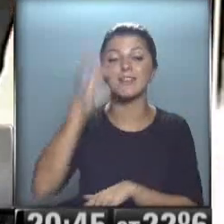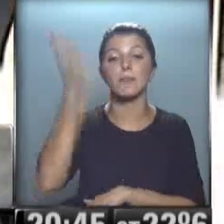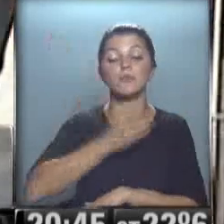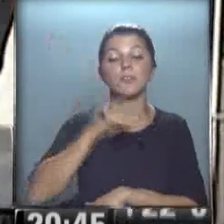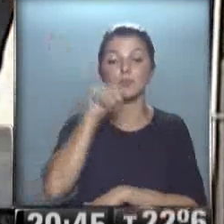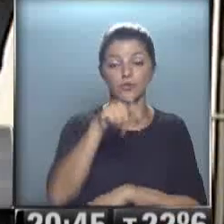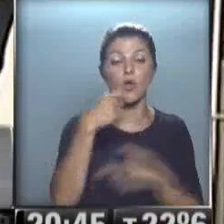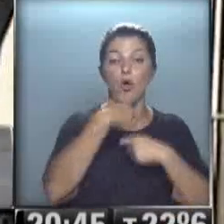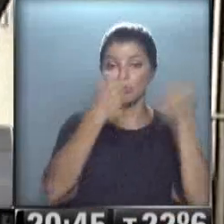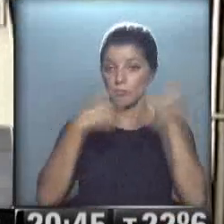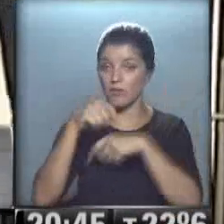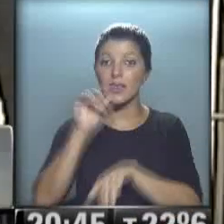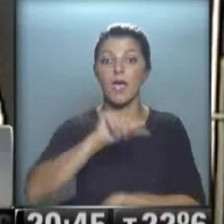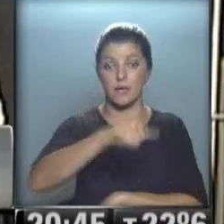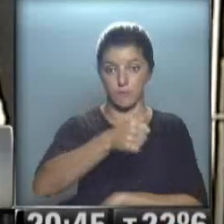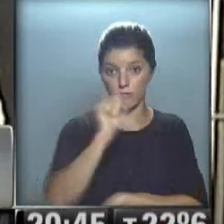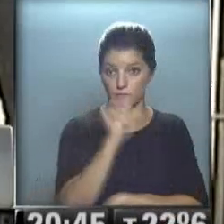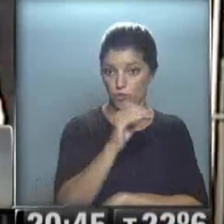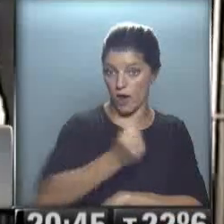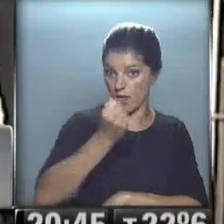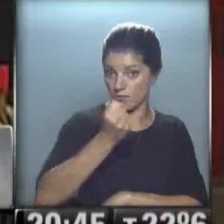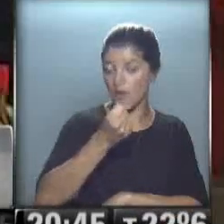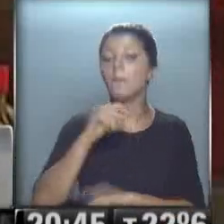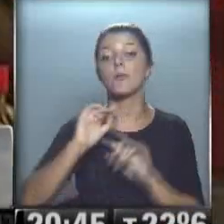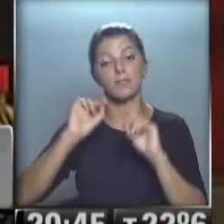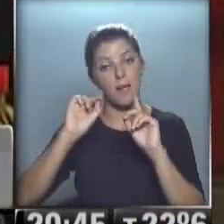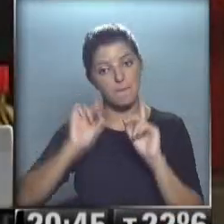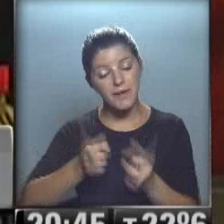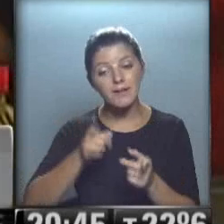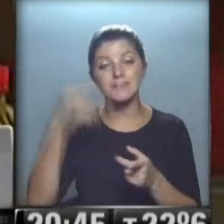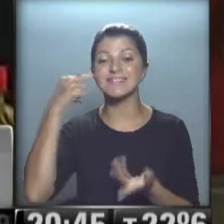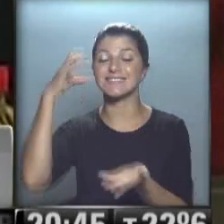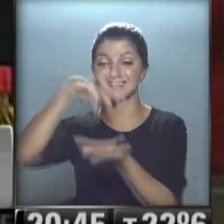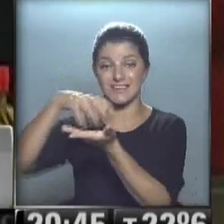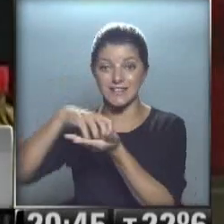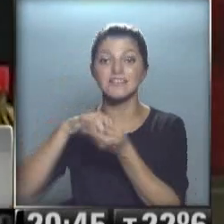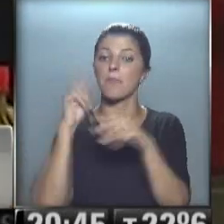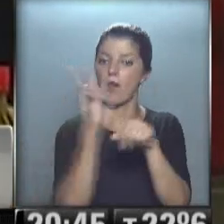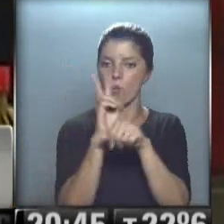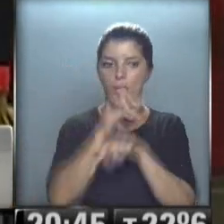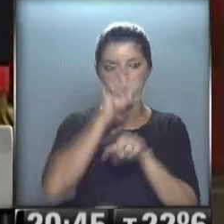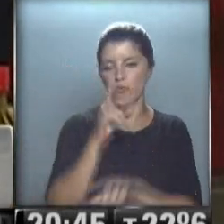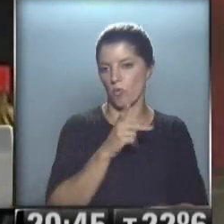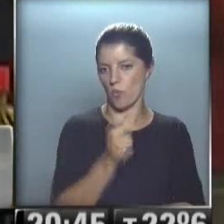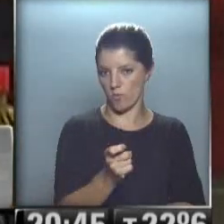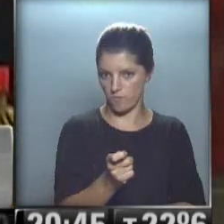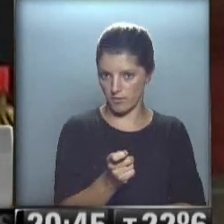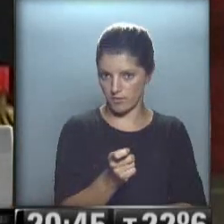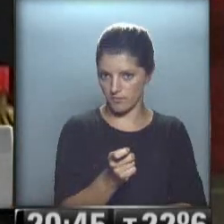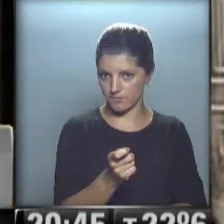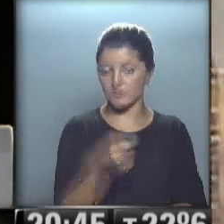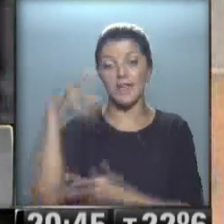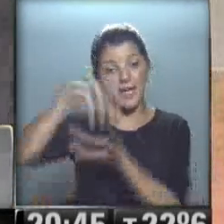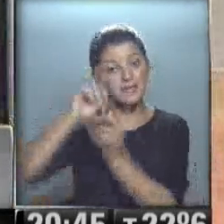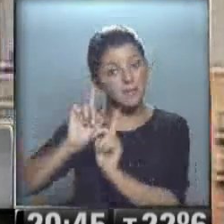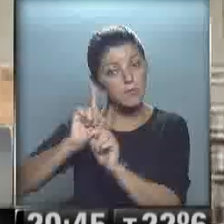las cadenas de comercialización. También crea la Superintendencia para la Defensa de los Consumidores, organismo